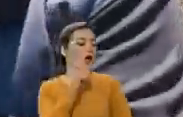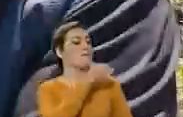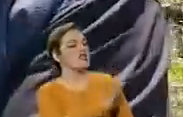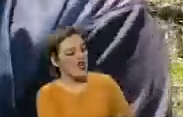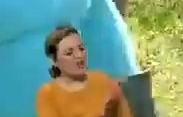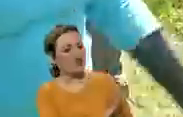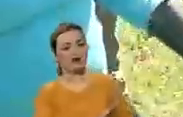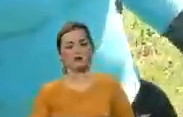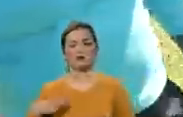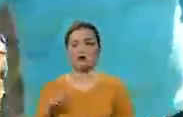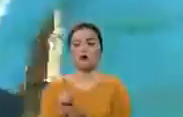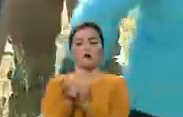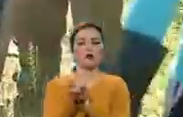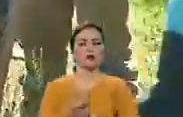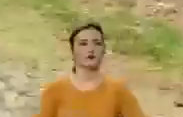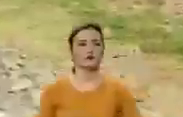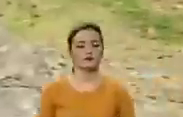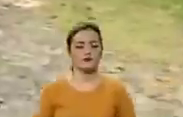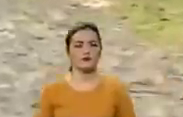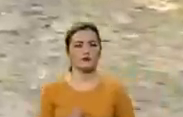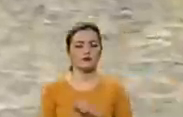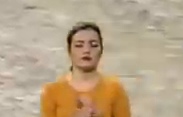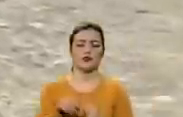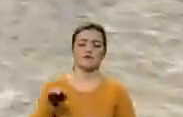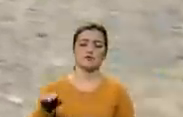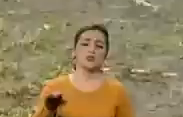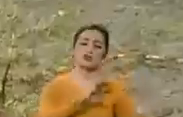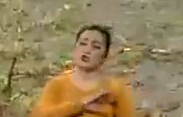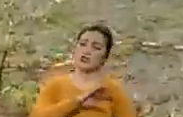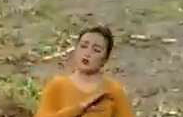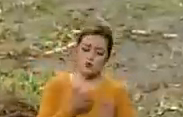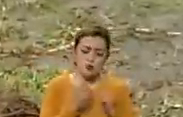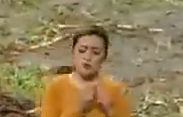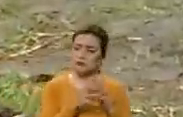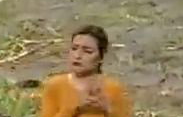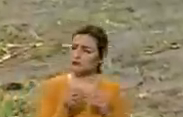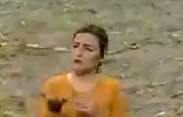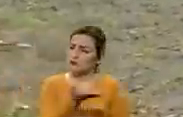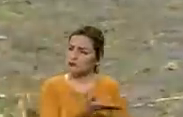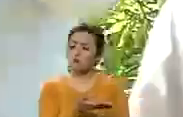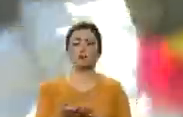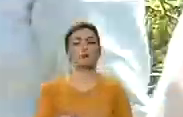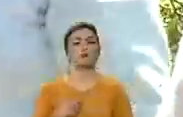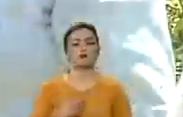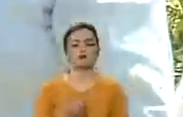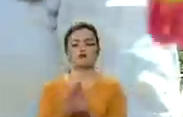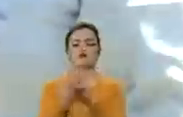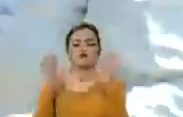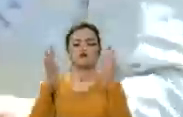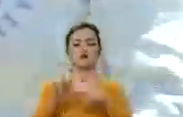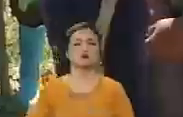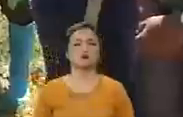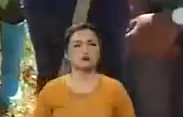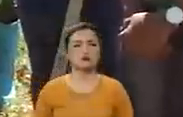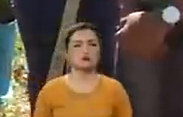dice que el señor se ha cambiado. Indicaron que por años vienen solicitando al municipio la solución de los múltiples problemas y no reciben respuesta